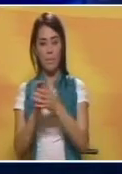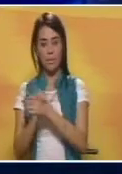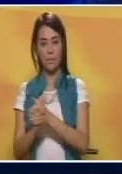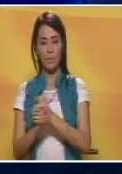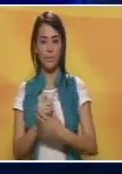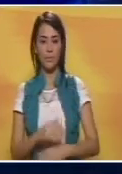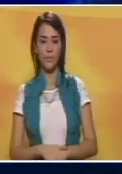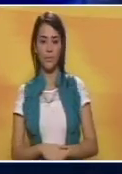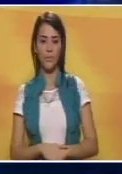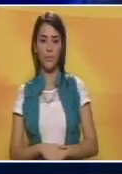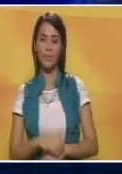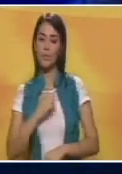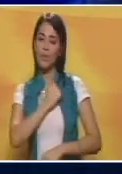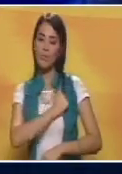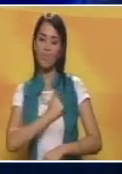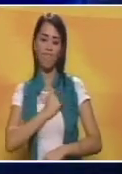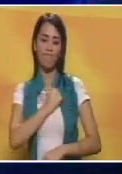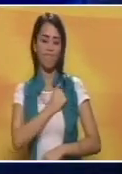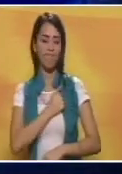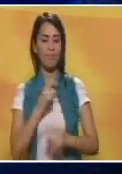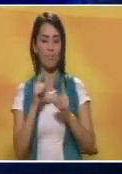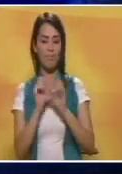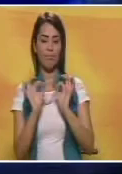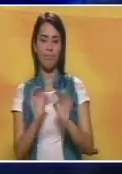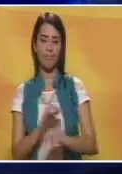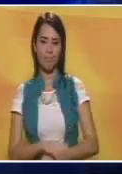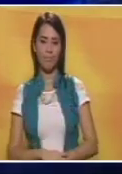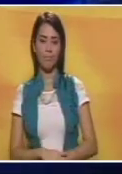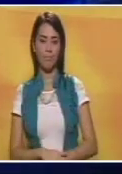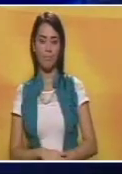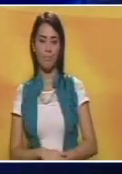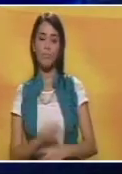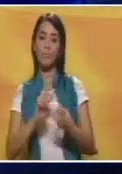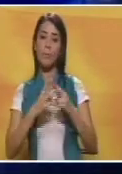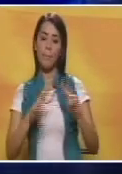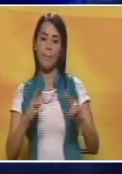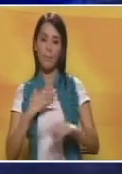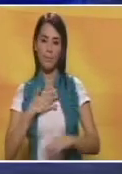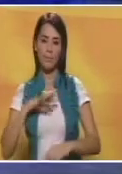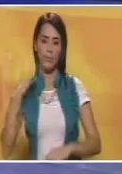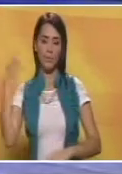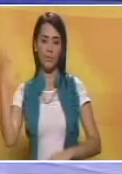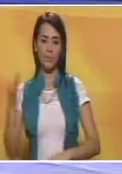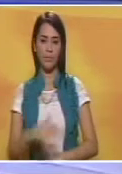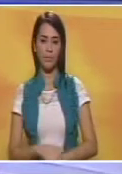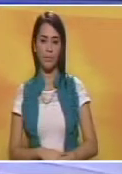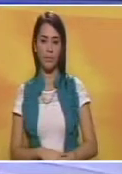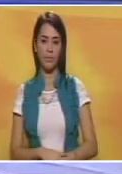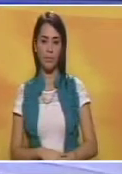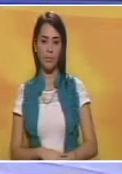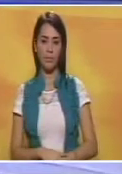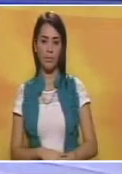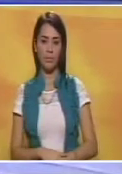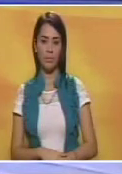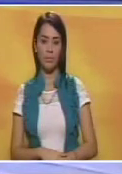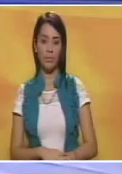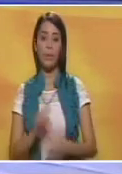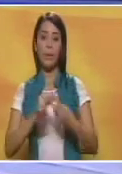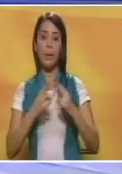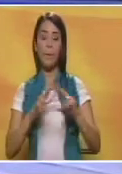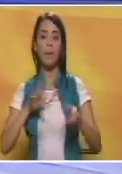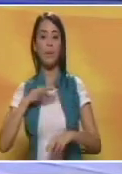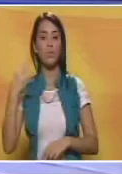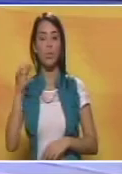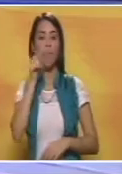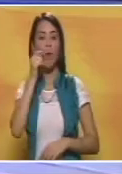nuestras más profundas palabras de condolencia actual paz a su alma un